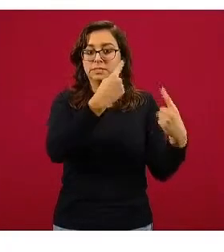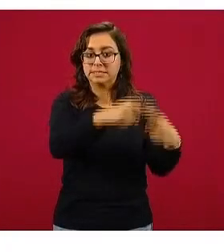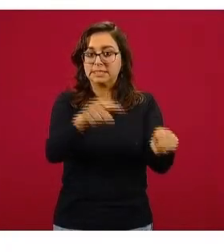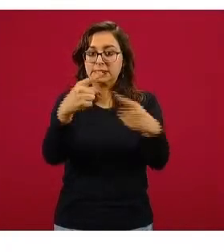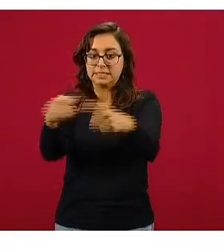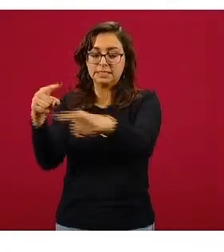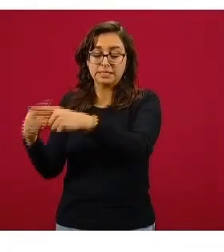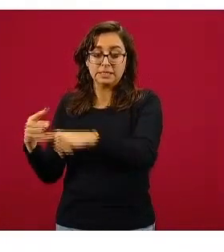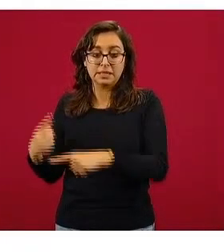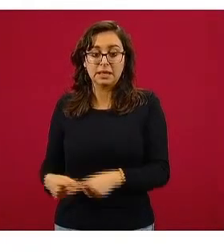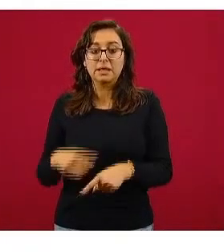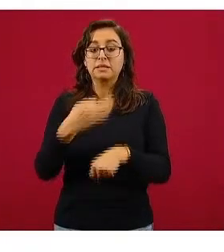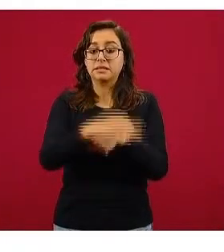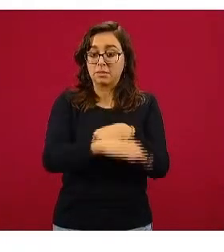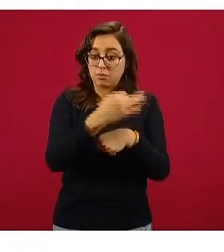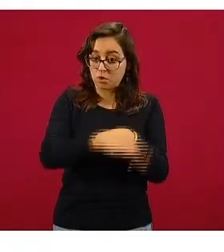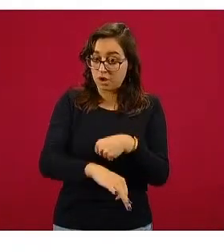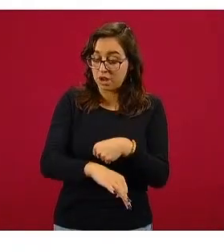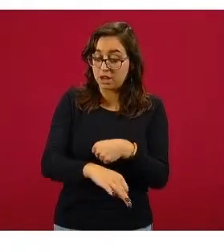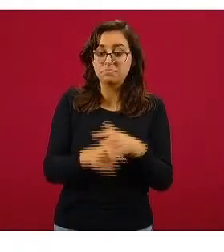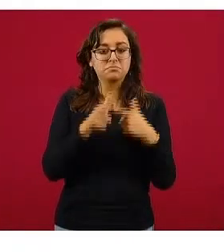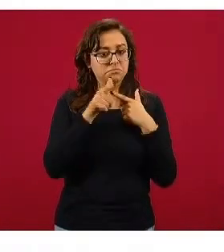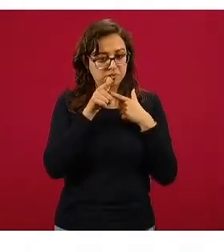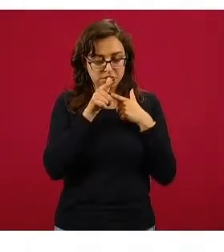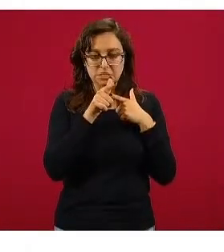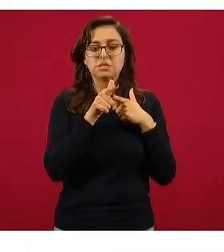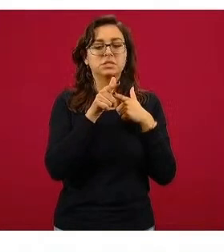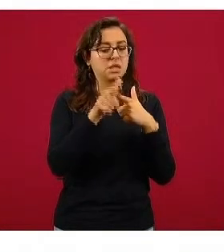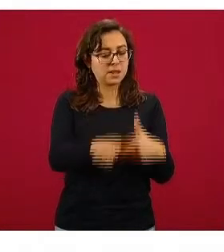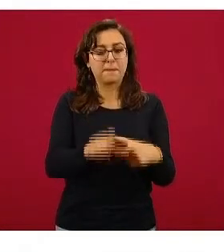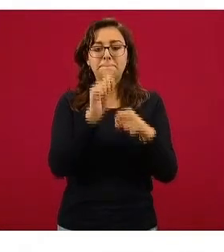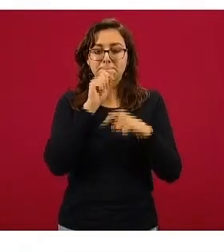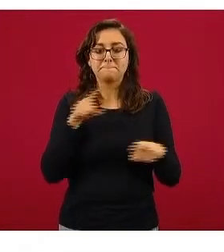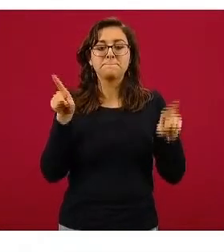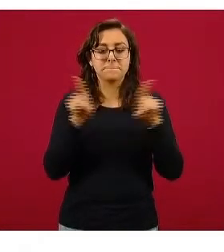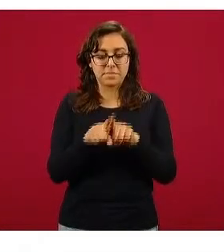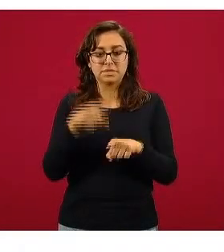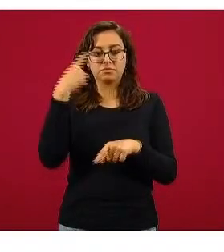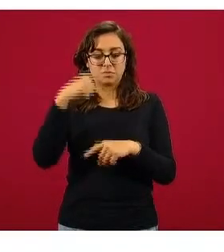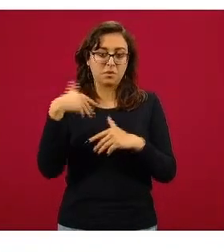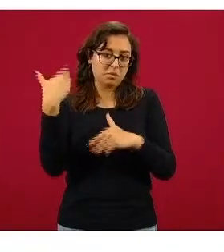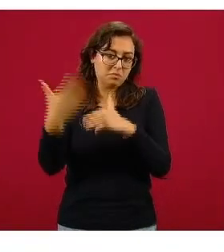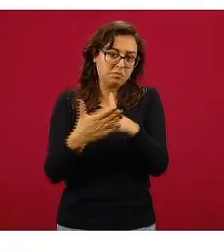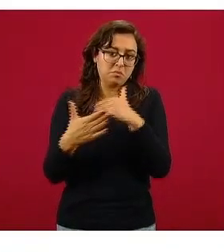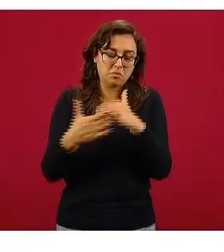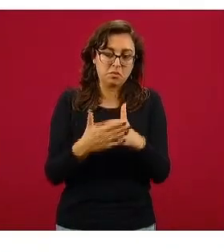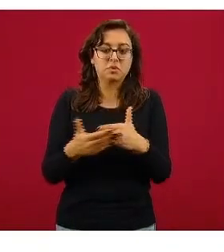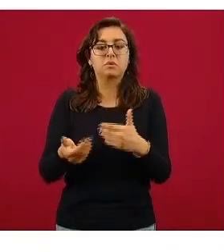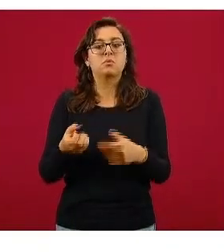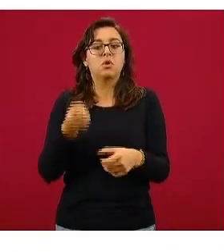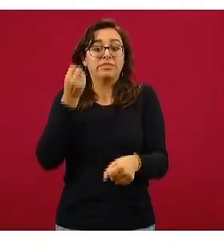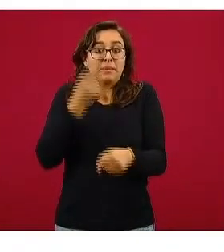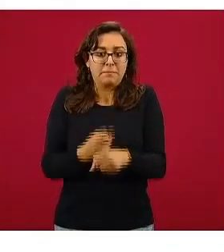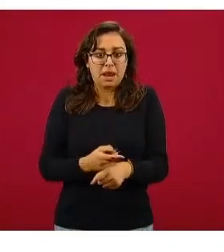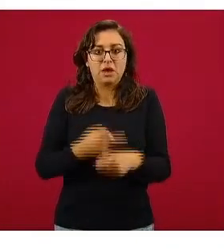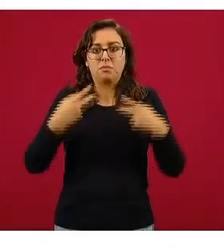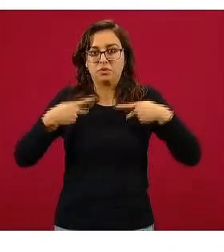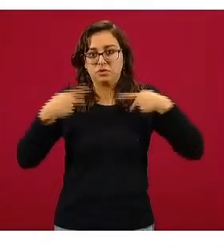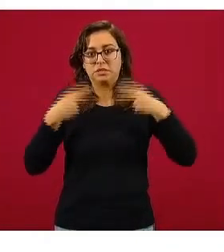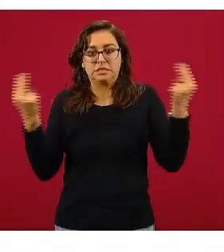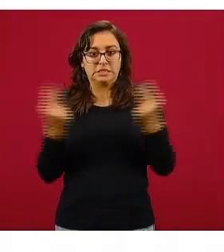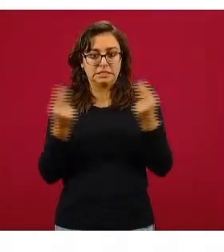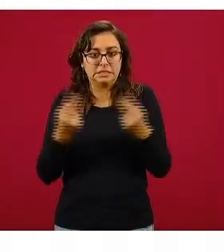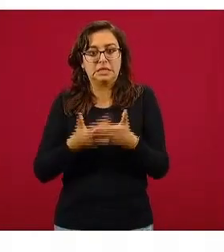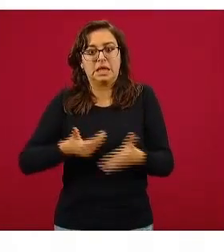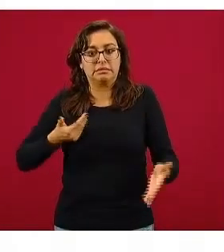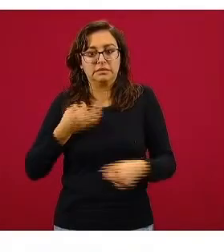son estas unidades temporales que se mantengan con su capacidad para la estrategia de hospitalización anticipada. El día